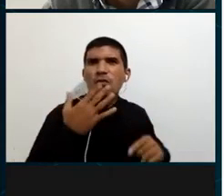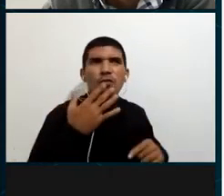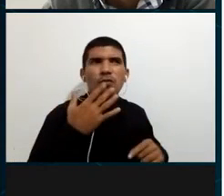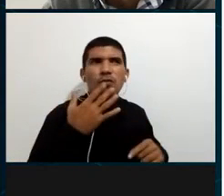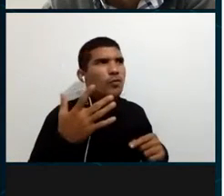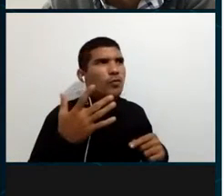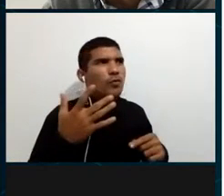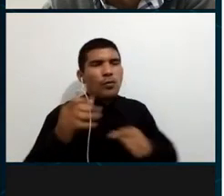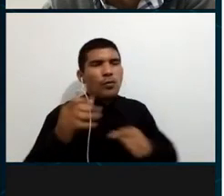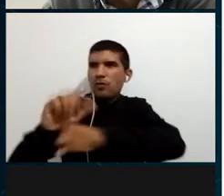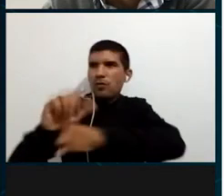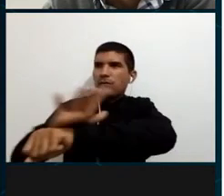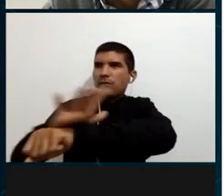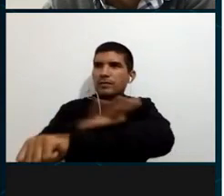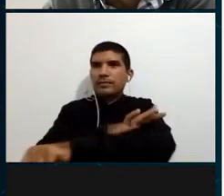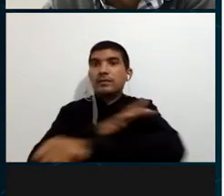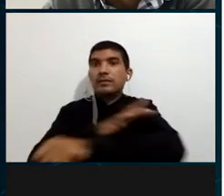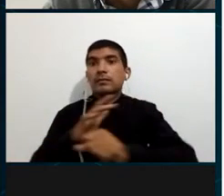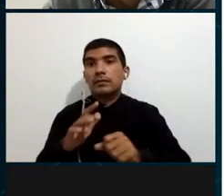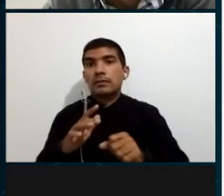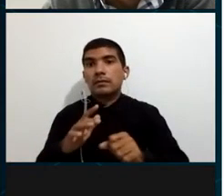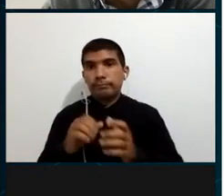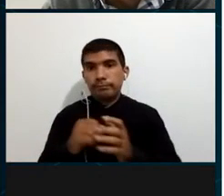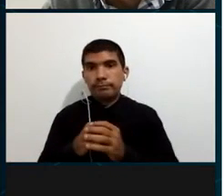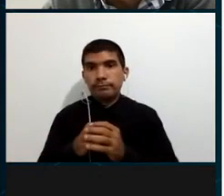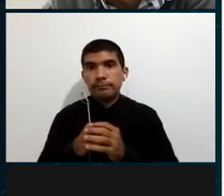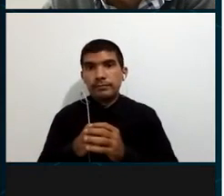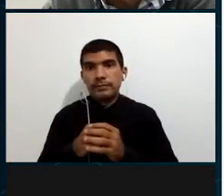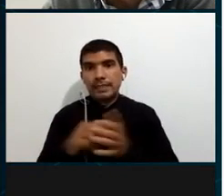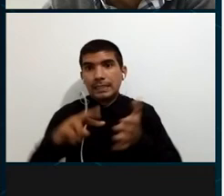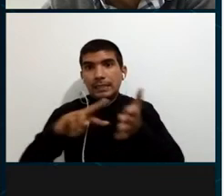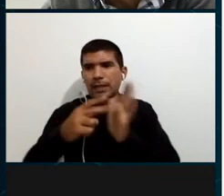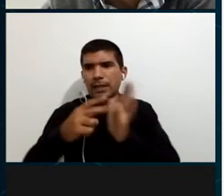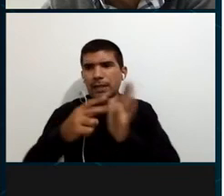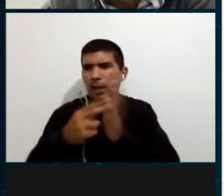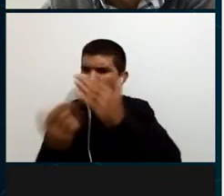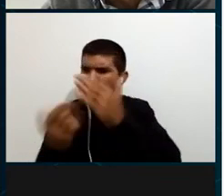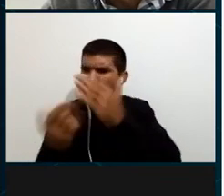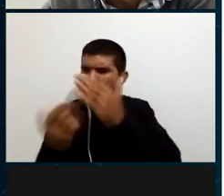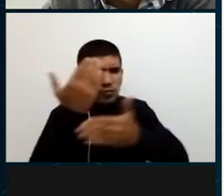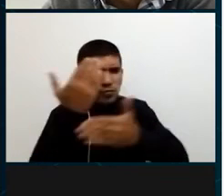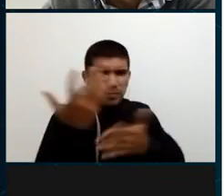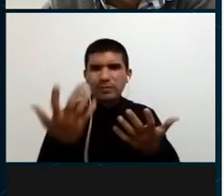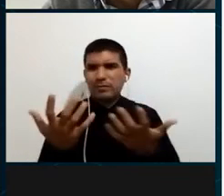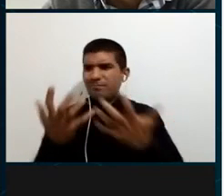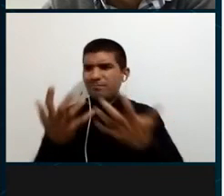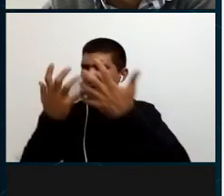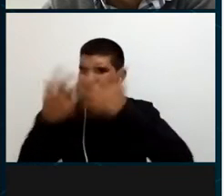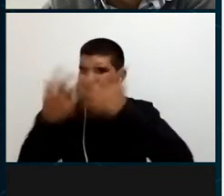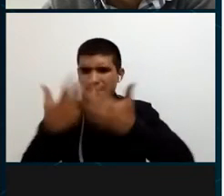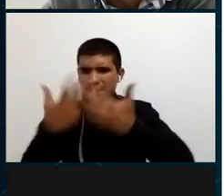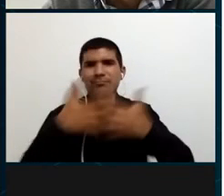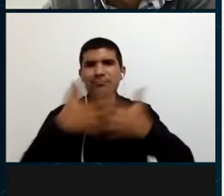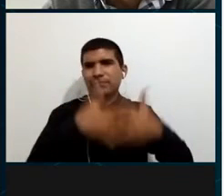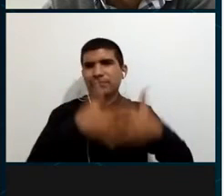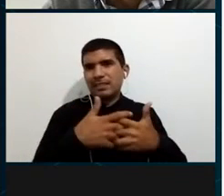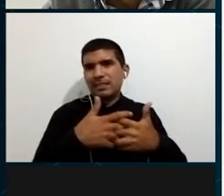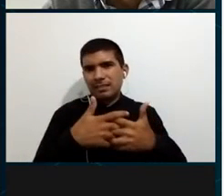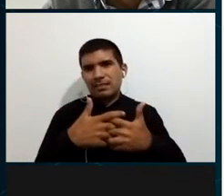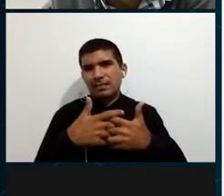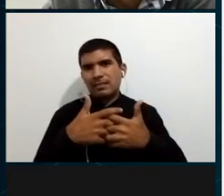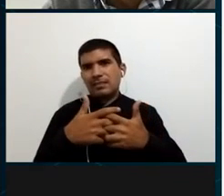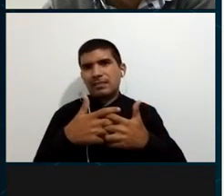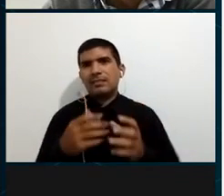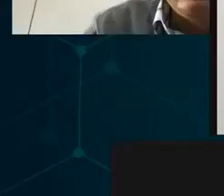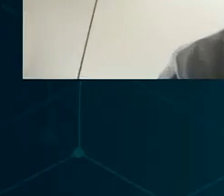industrial. Gracias a Dios, yo creo que nos va a tocar esas y muchas